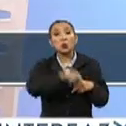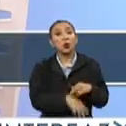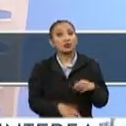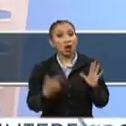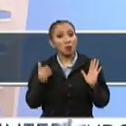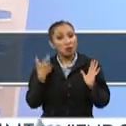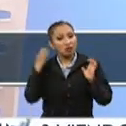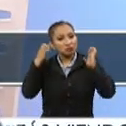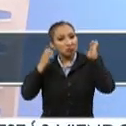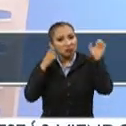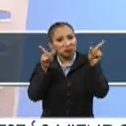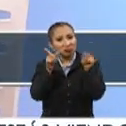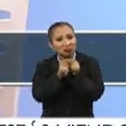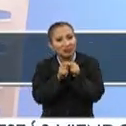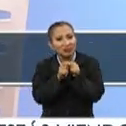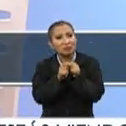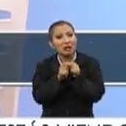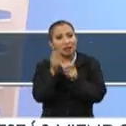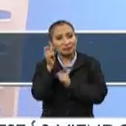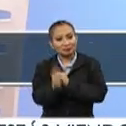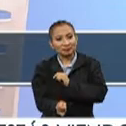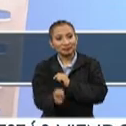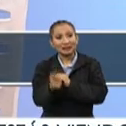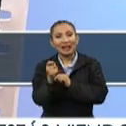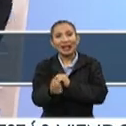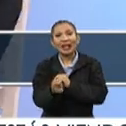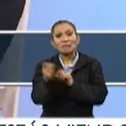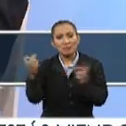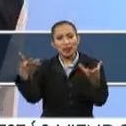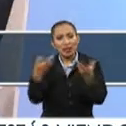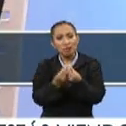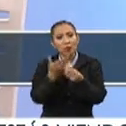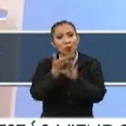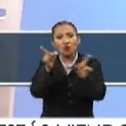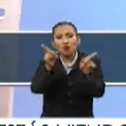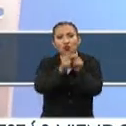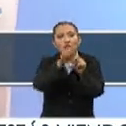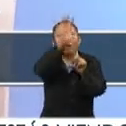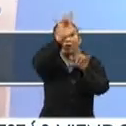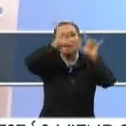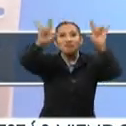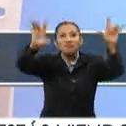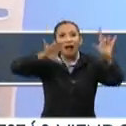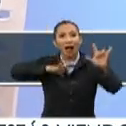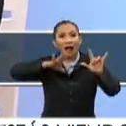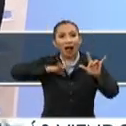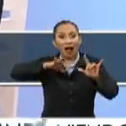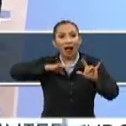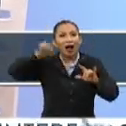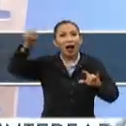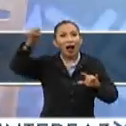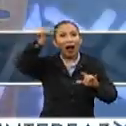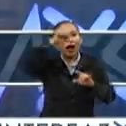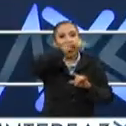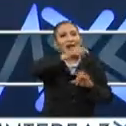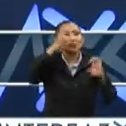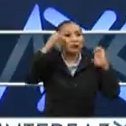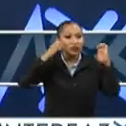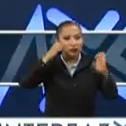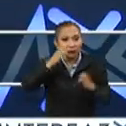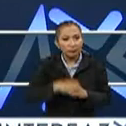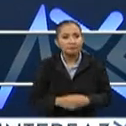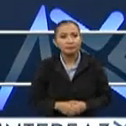de ponencia breve, pero significativa de lo que es parte, muy breve parte de lo que, o una pequeña parte de lo que es esta